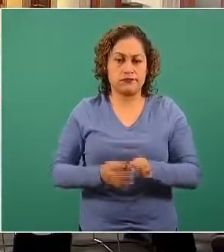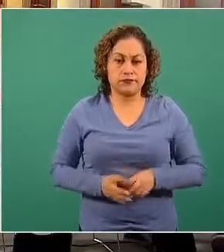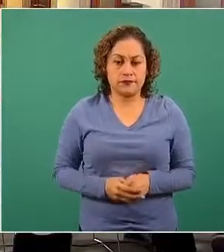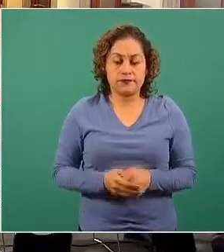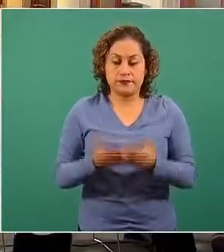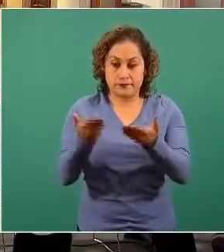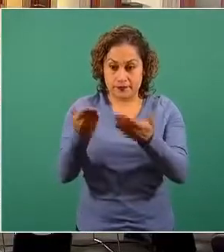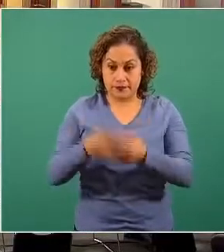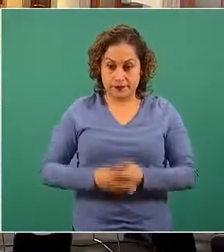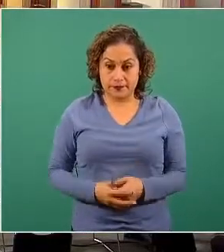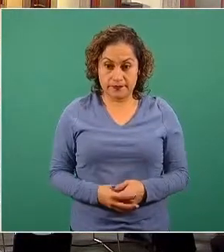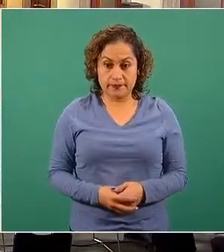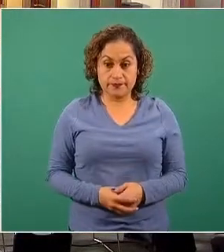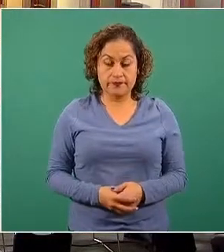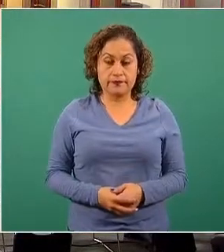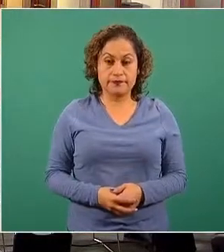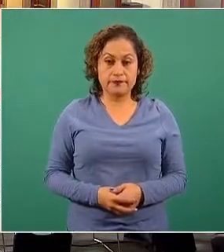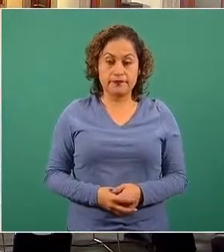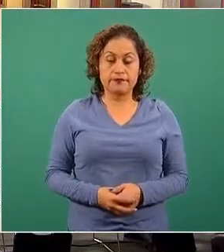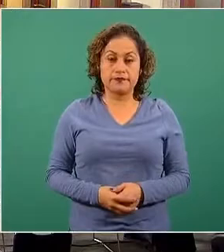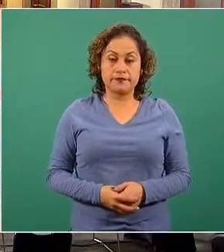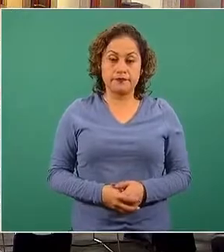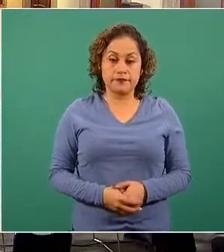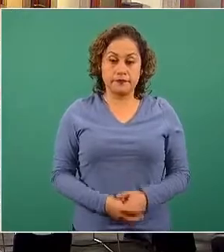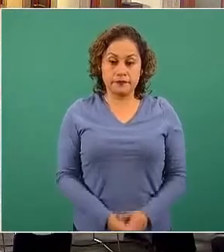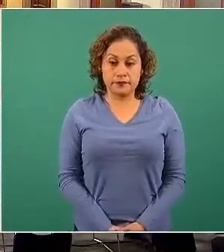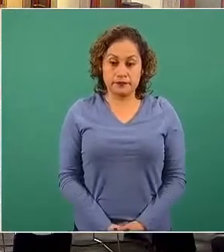Adelante, por favor. Y luego por acá, Miguel.